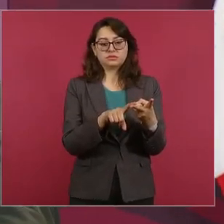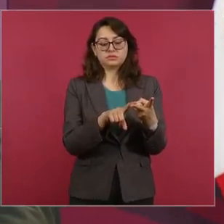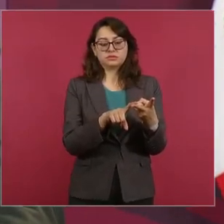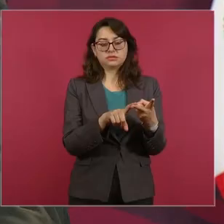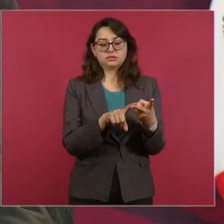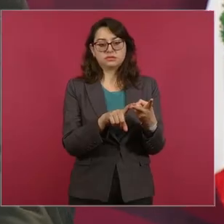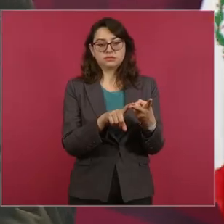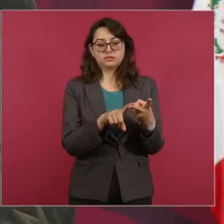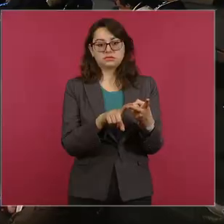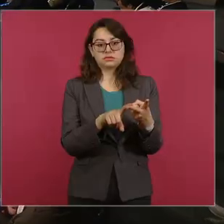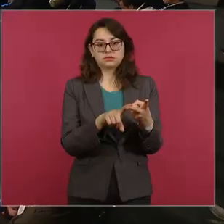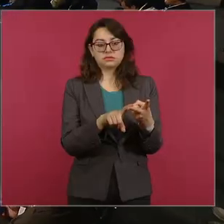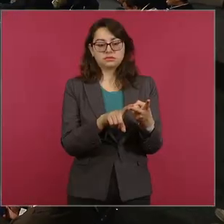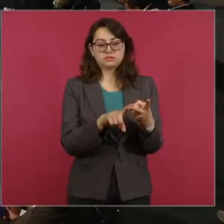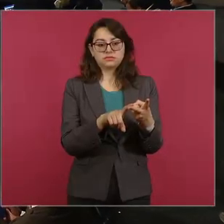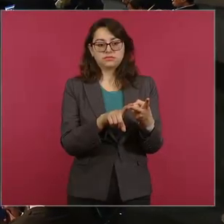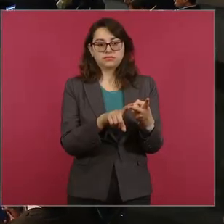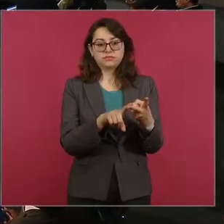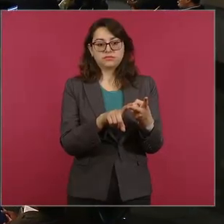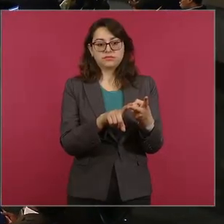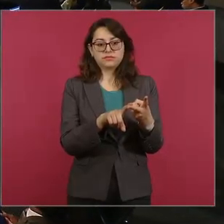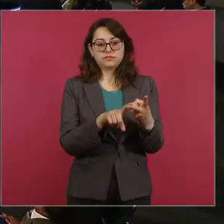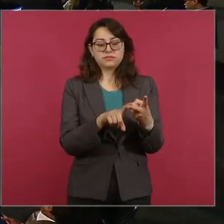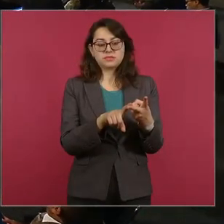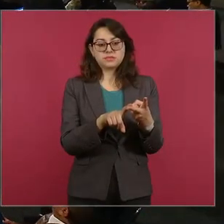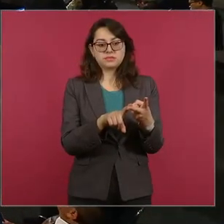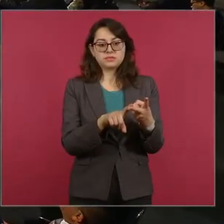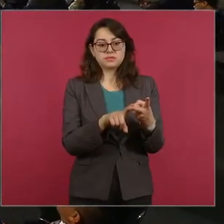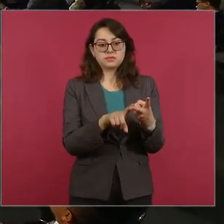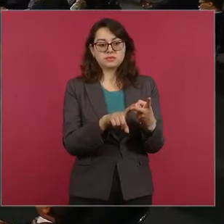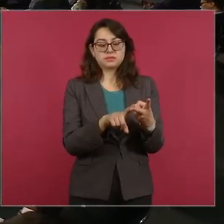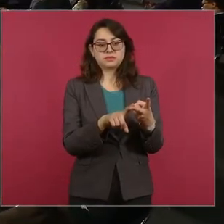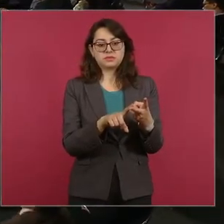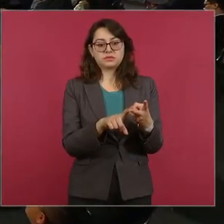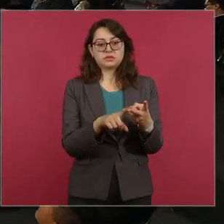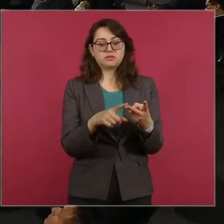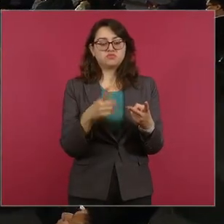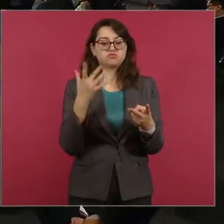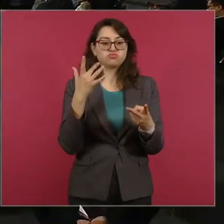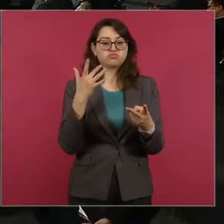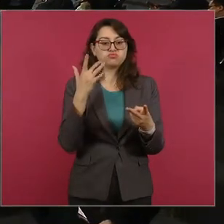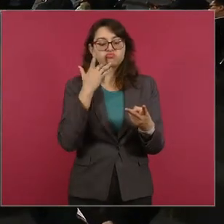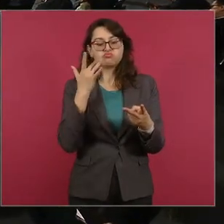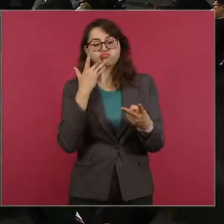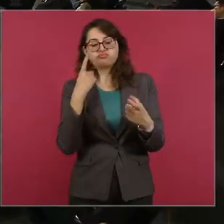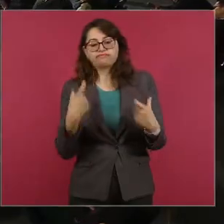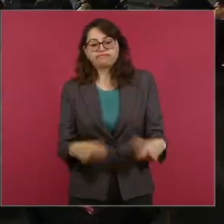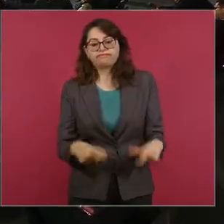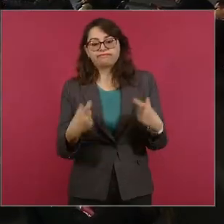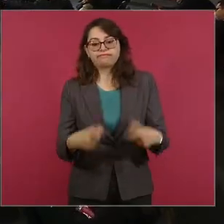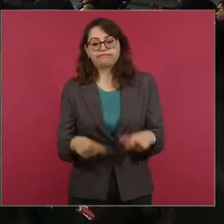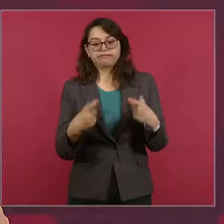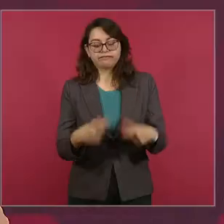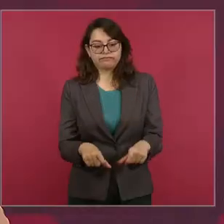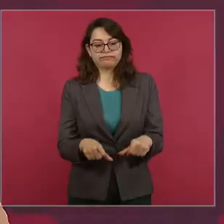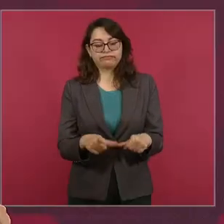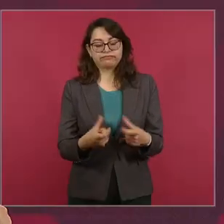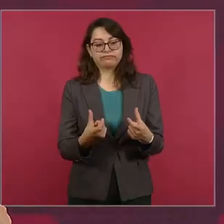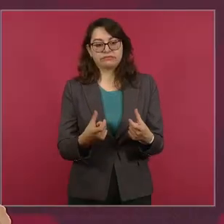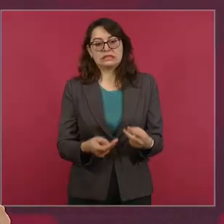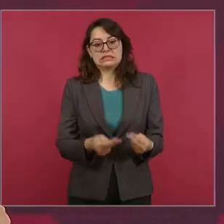hombres del régimen, desde luego